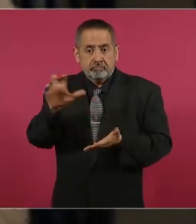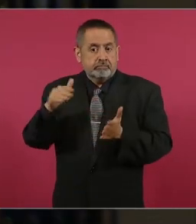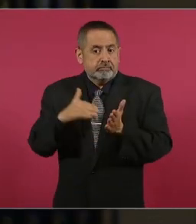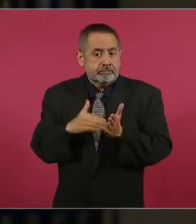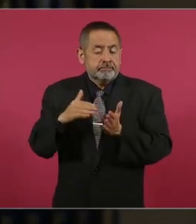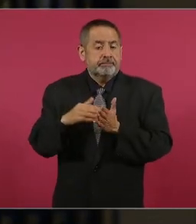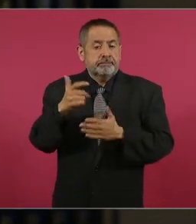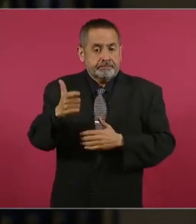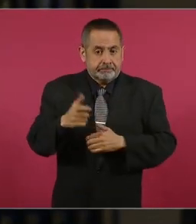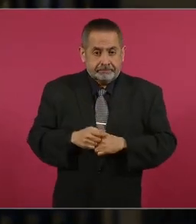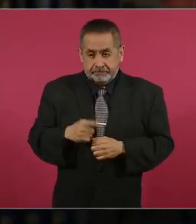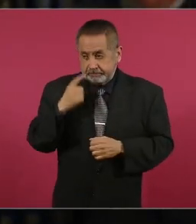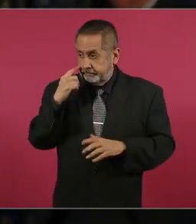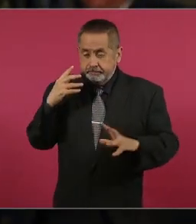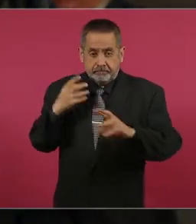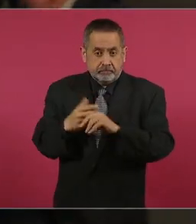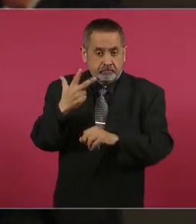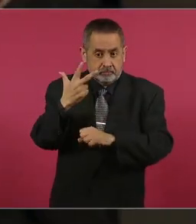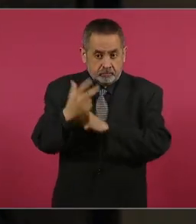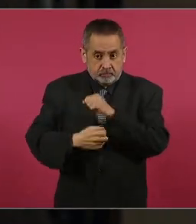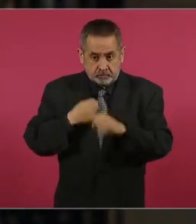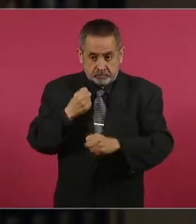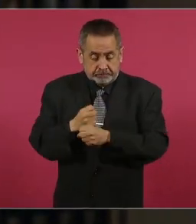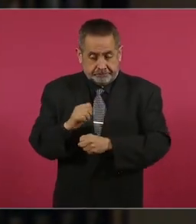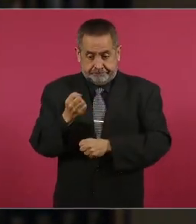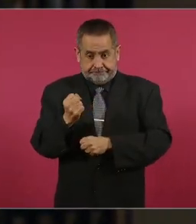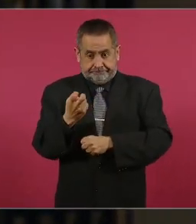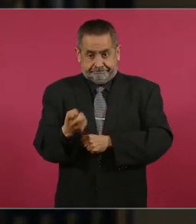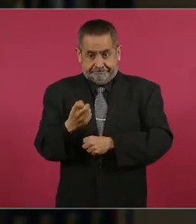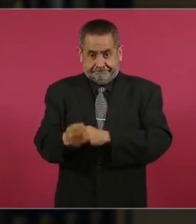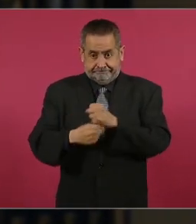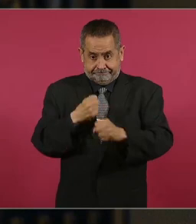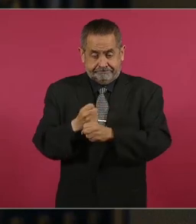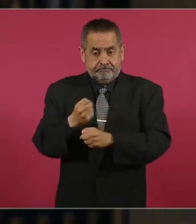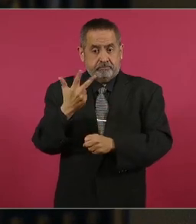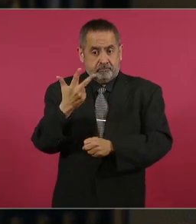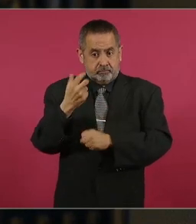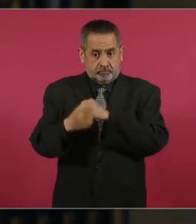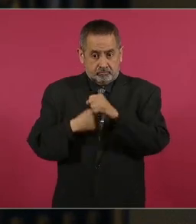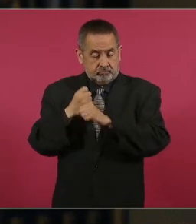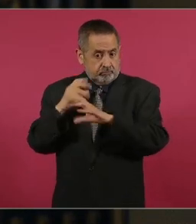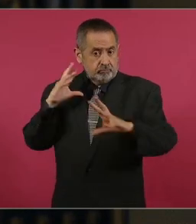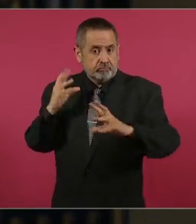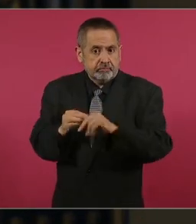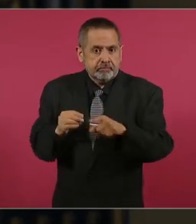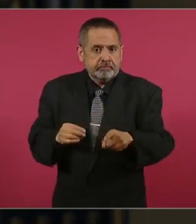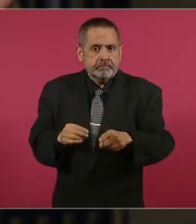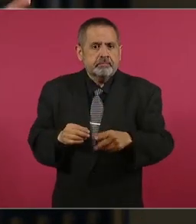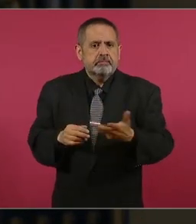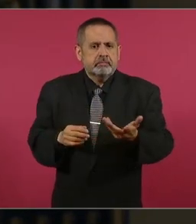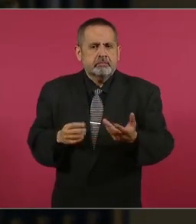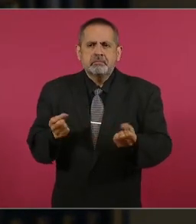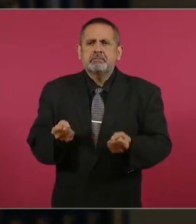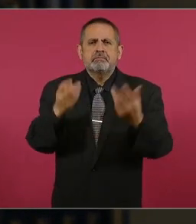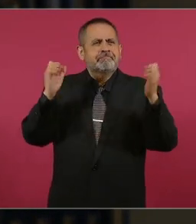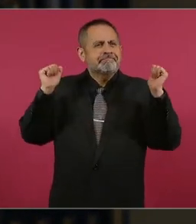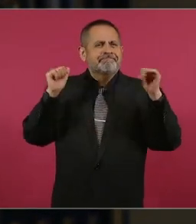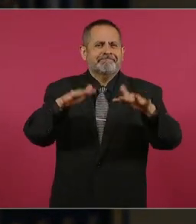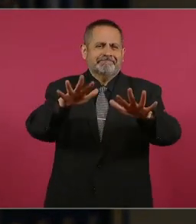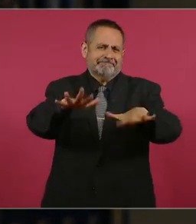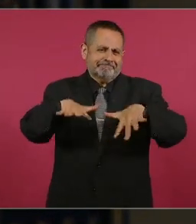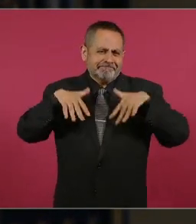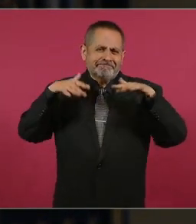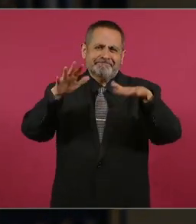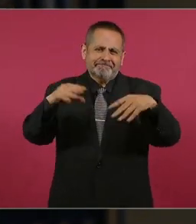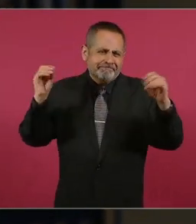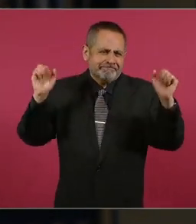Y en 8 años, presidente, en septiembre de este año va a cumplir 8 años, ¿cuántos eventos cree que se ha